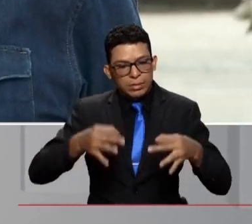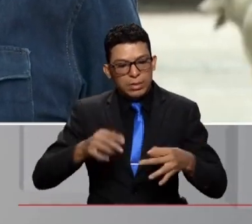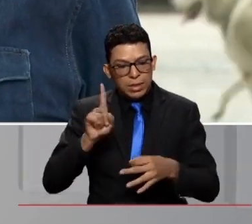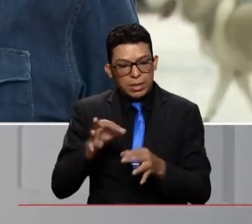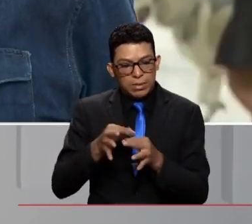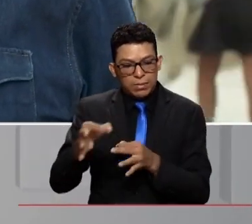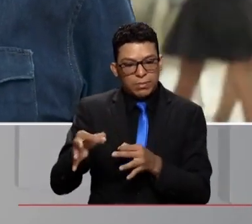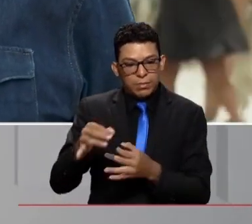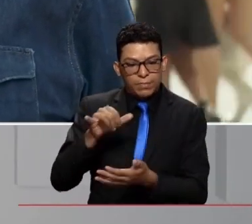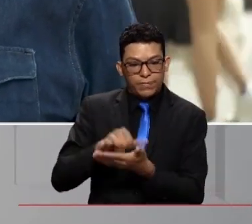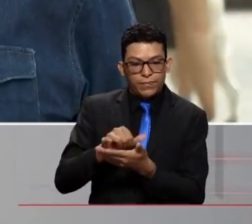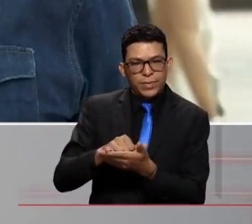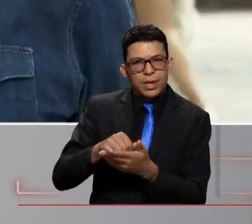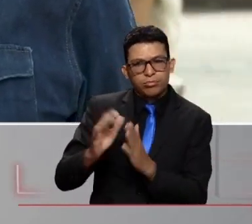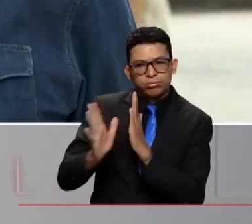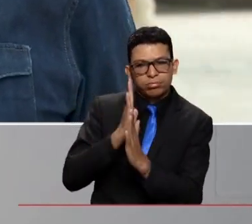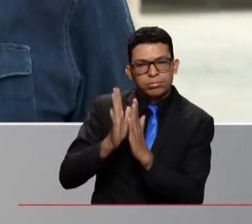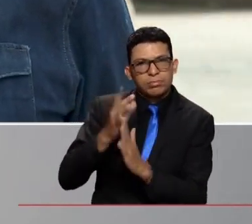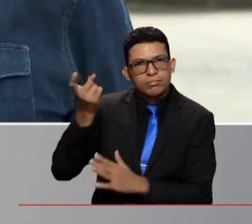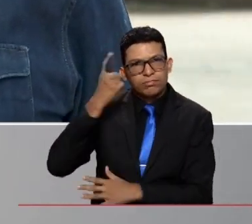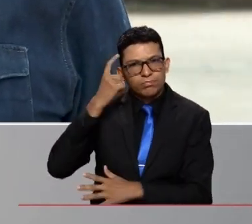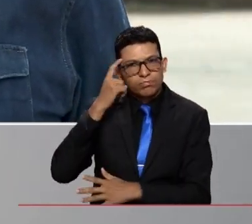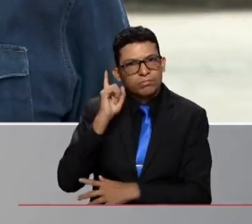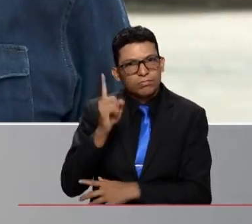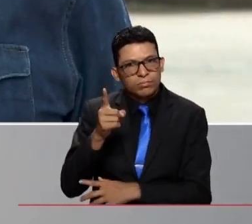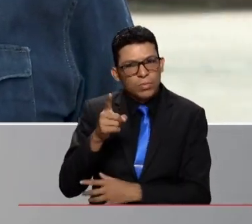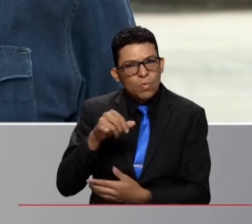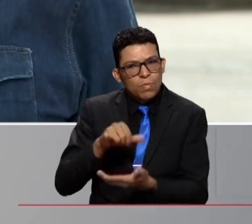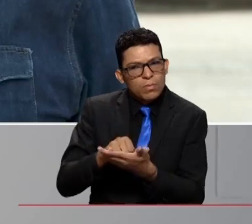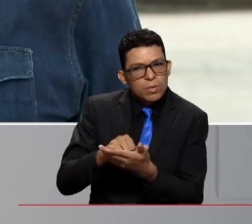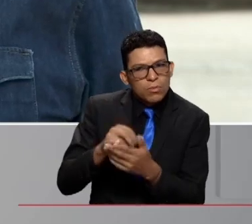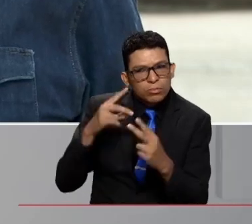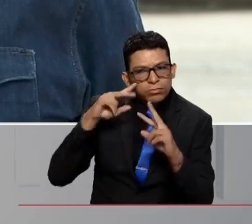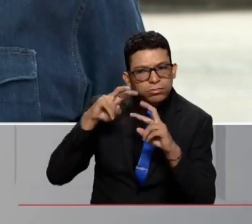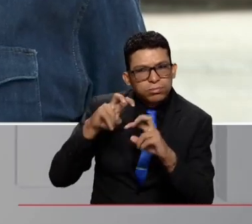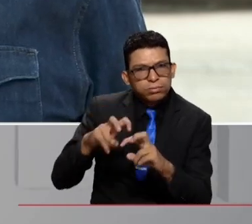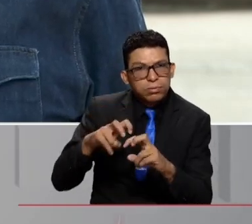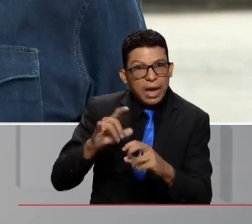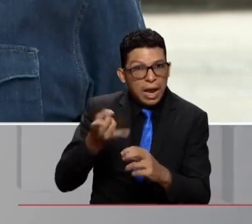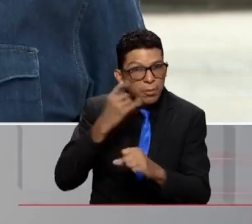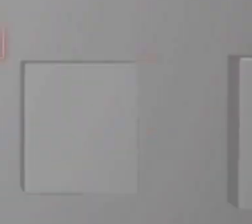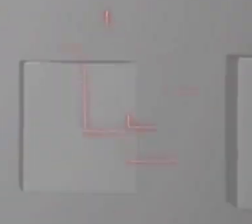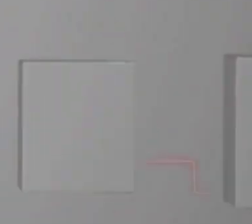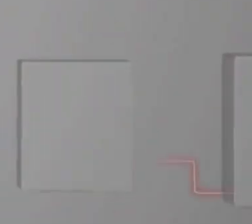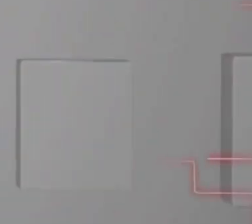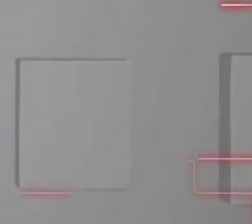¿Hay información de inteligencia que indique que se esté planeando algún ataque en Cali?